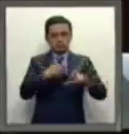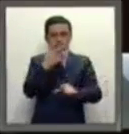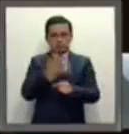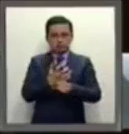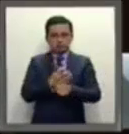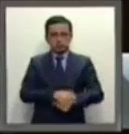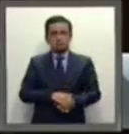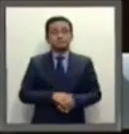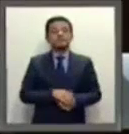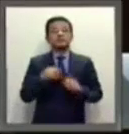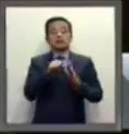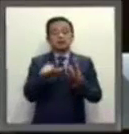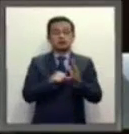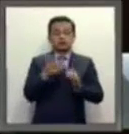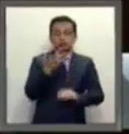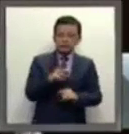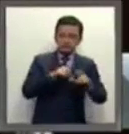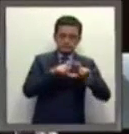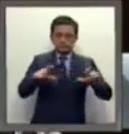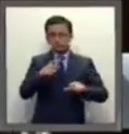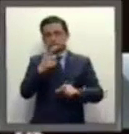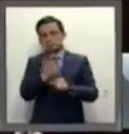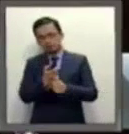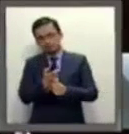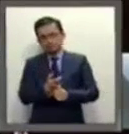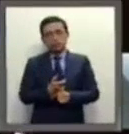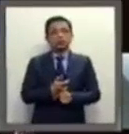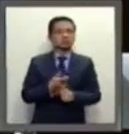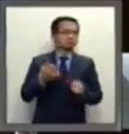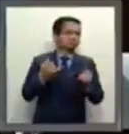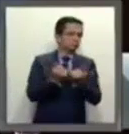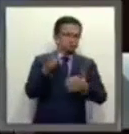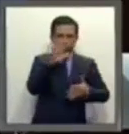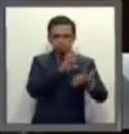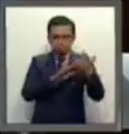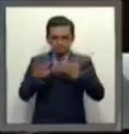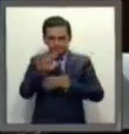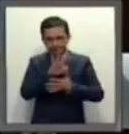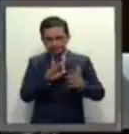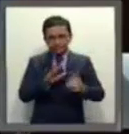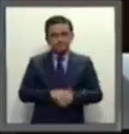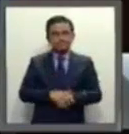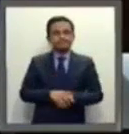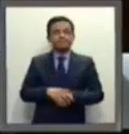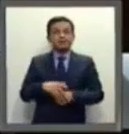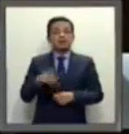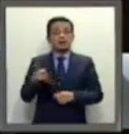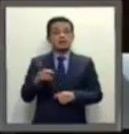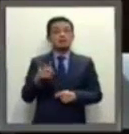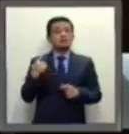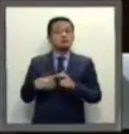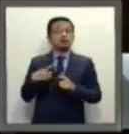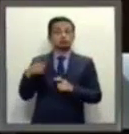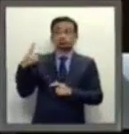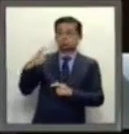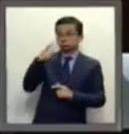quinto, artículo 10, párrafo séptimo, opacidad, se maneja discrecionalmente